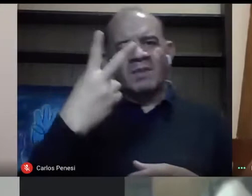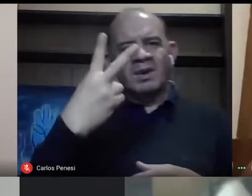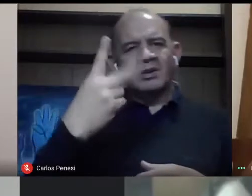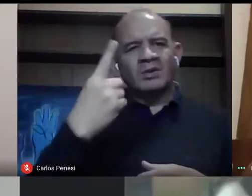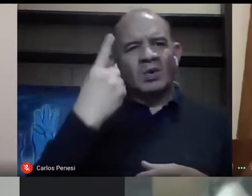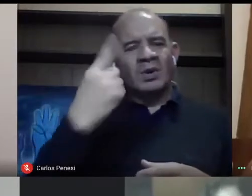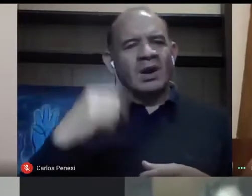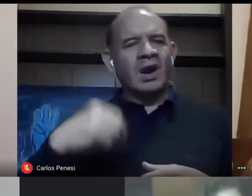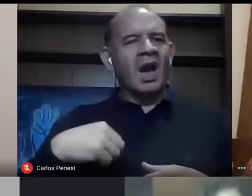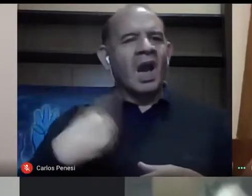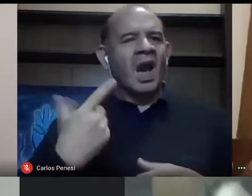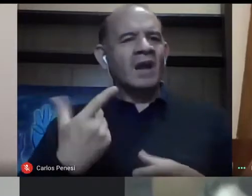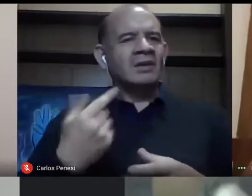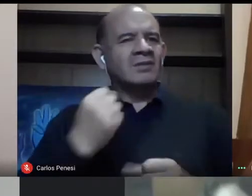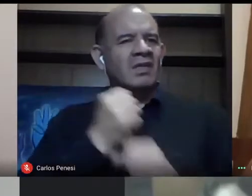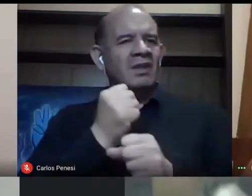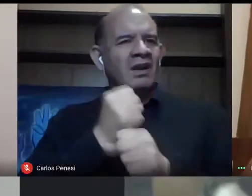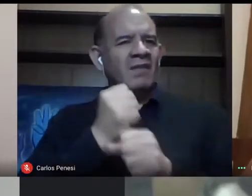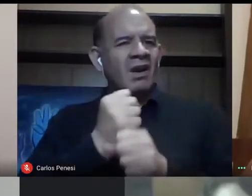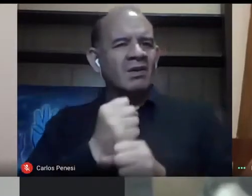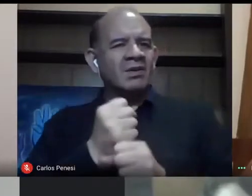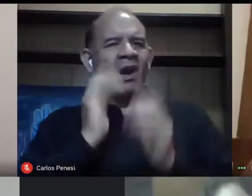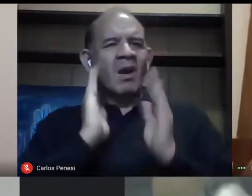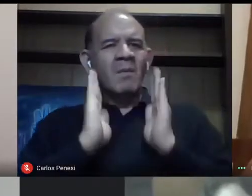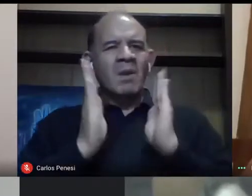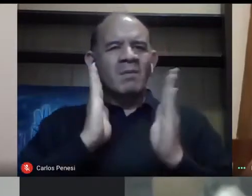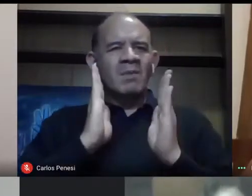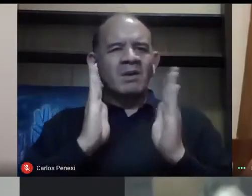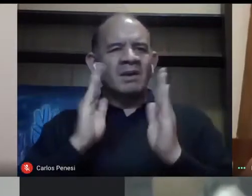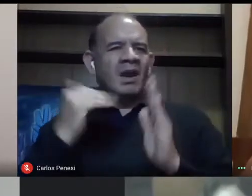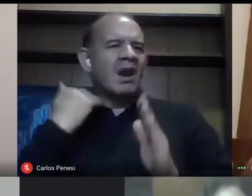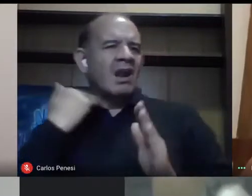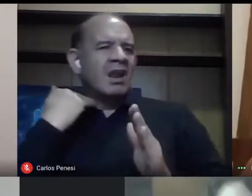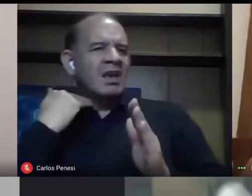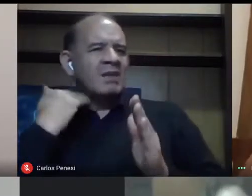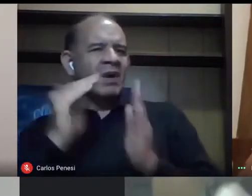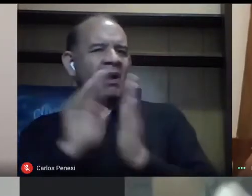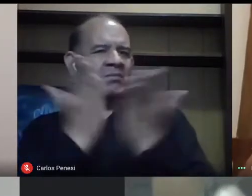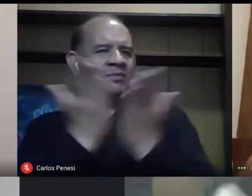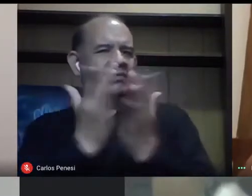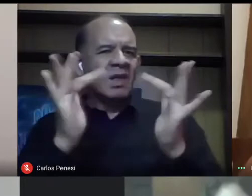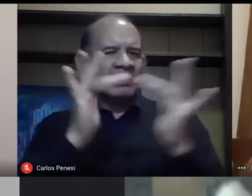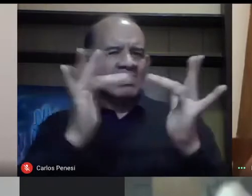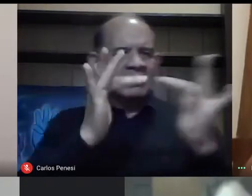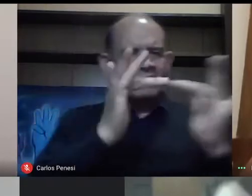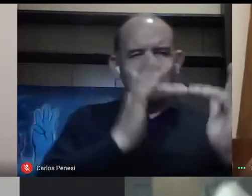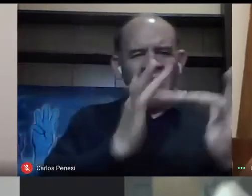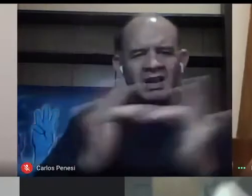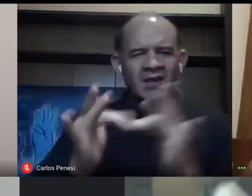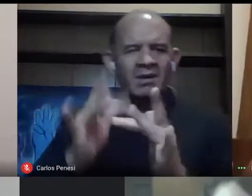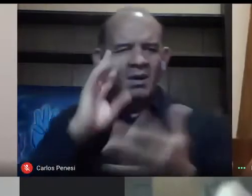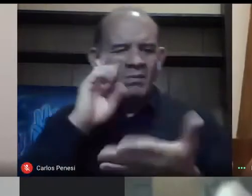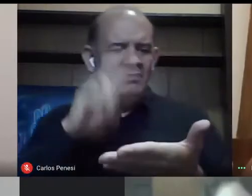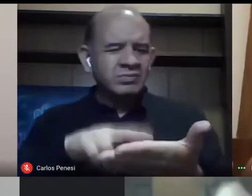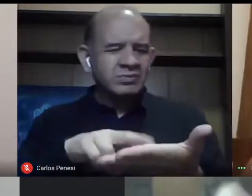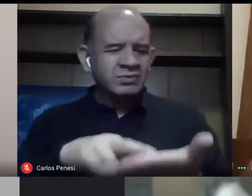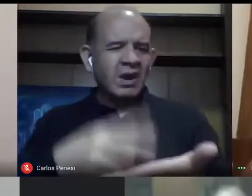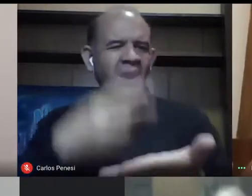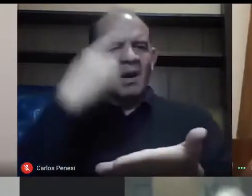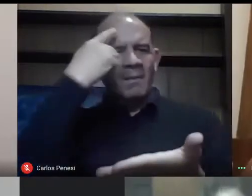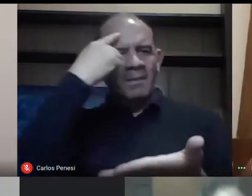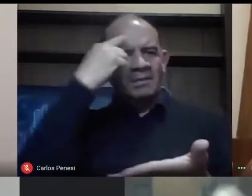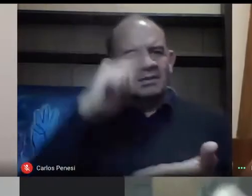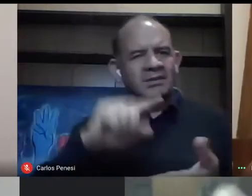para personas con discapacidad visual, usando la tecnología como medio para producir libros accesibles y para no pensarlo solo a